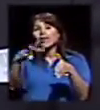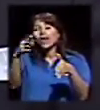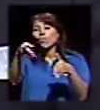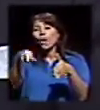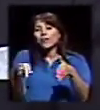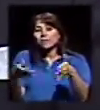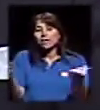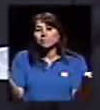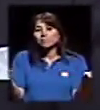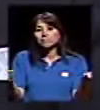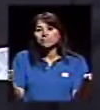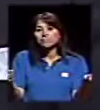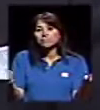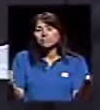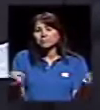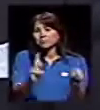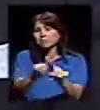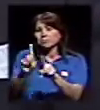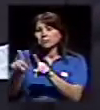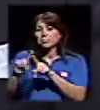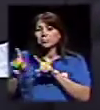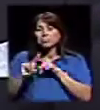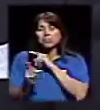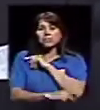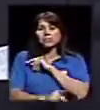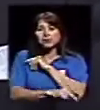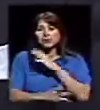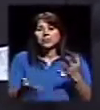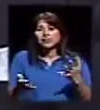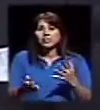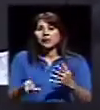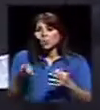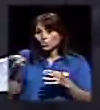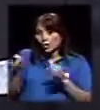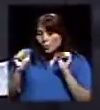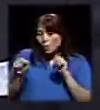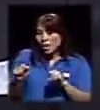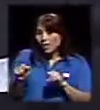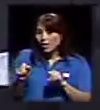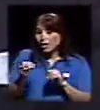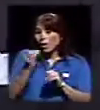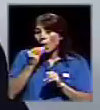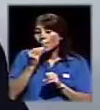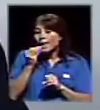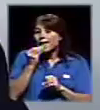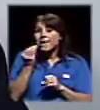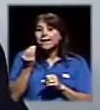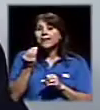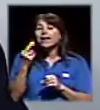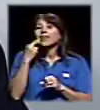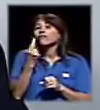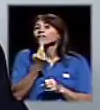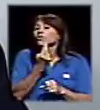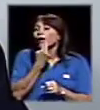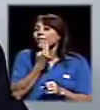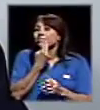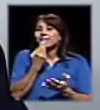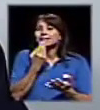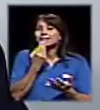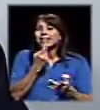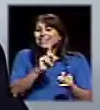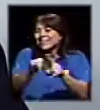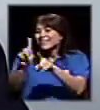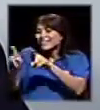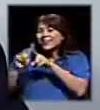¿verdad? Y usted puede comer en Costa Rica, en San José, usted puede comer en restaurantes de absolutamente todas